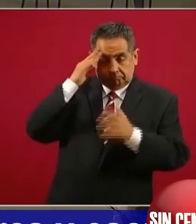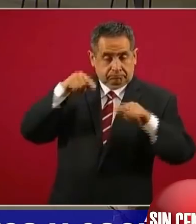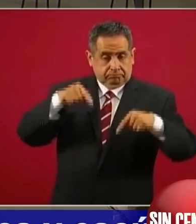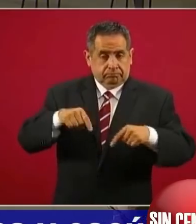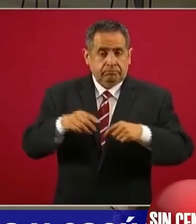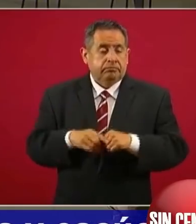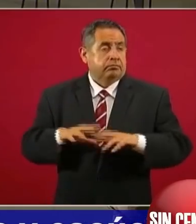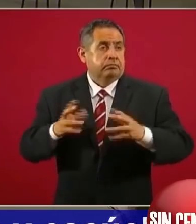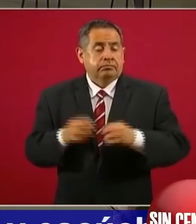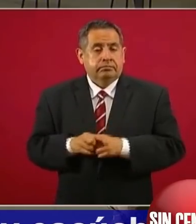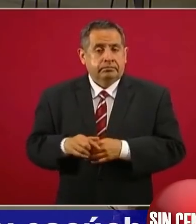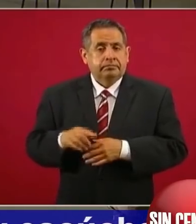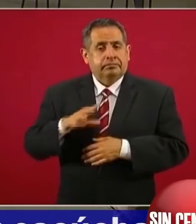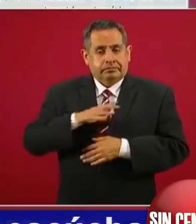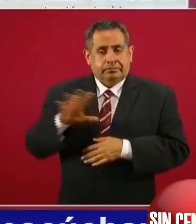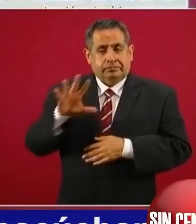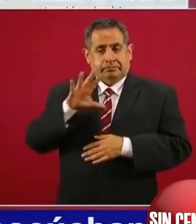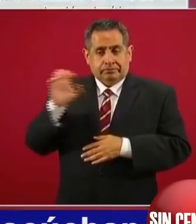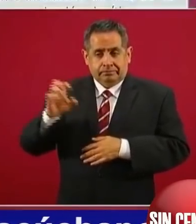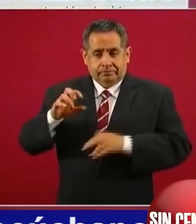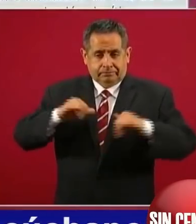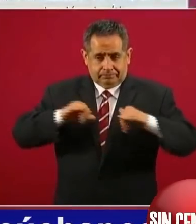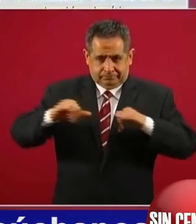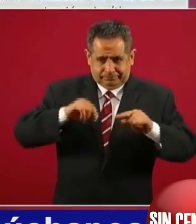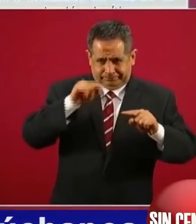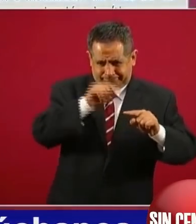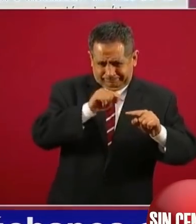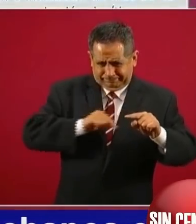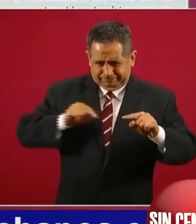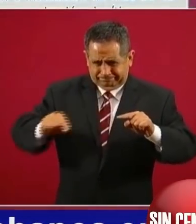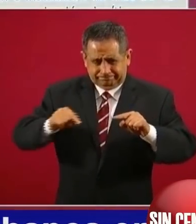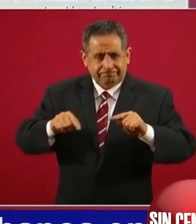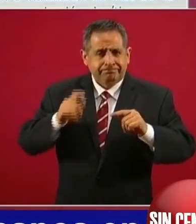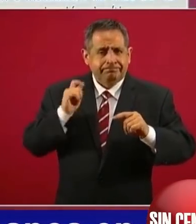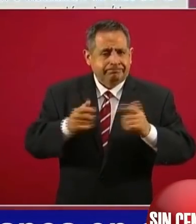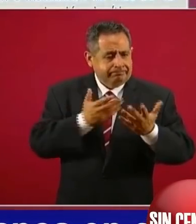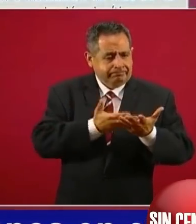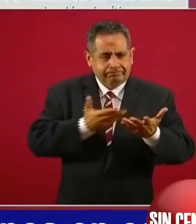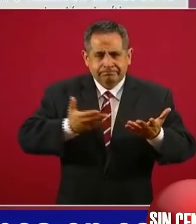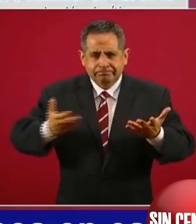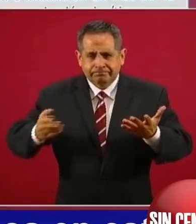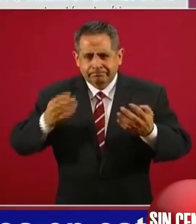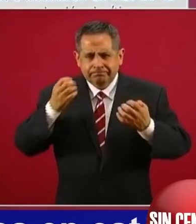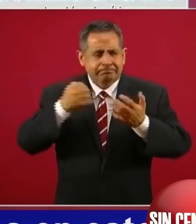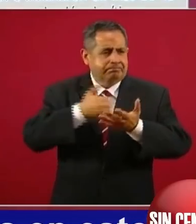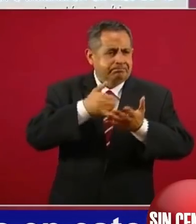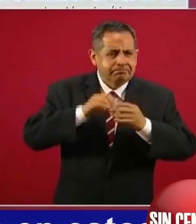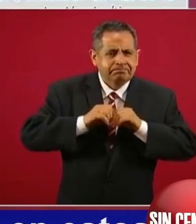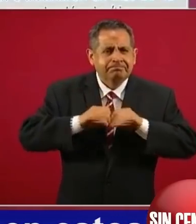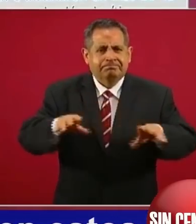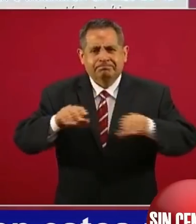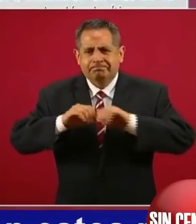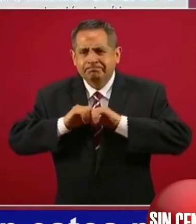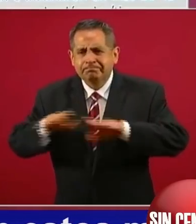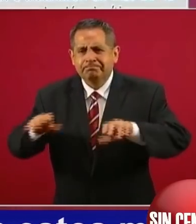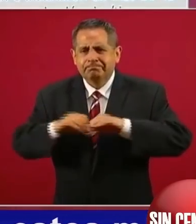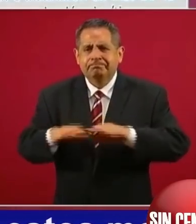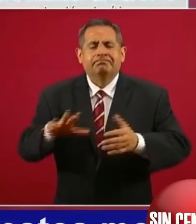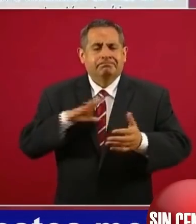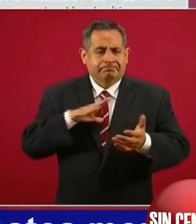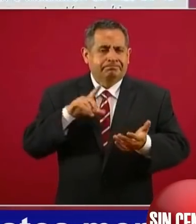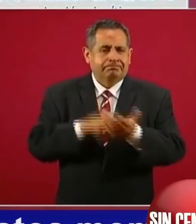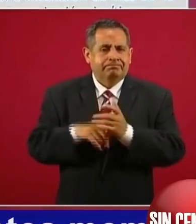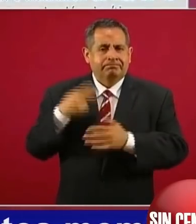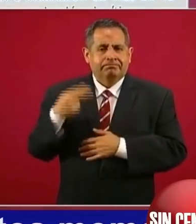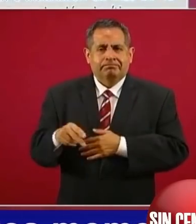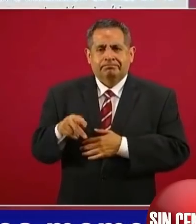que más de 500 cartas de navegación han sido publicadas ya, se encuentran en lo que se